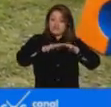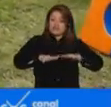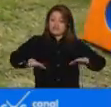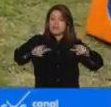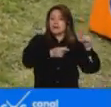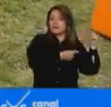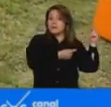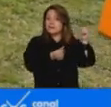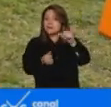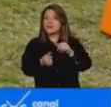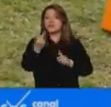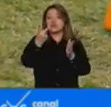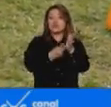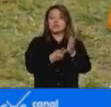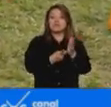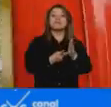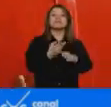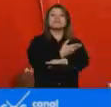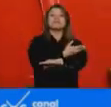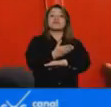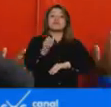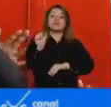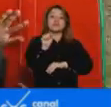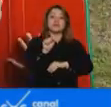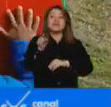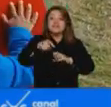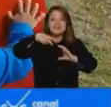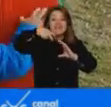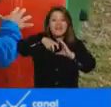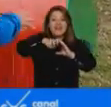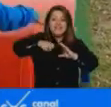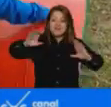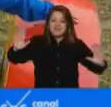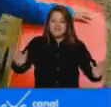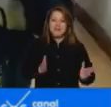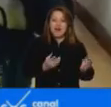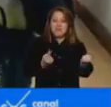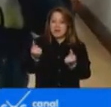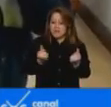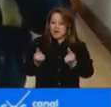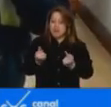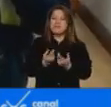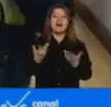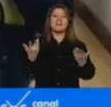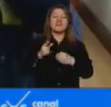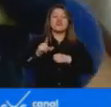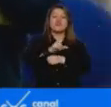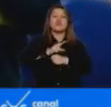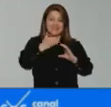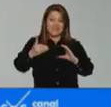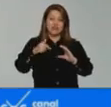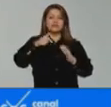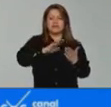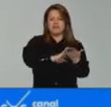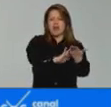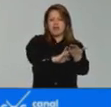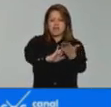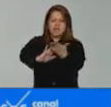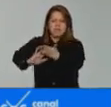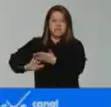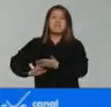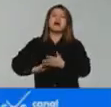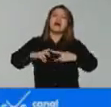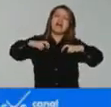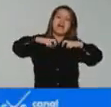de La Pájara Pinta, que es un centro de atención para la primera infancia del distrito. En el jardín se hicieron adecuaciones en la